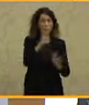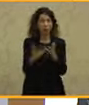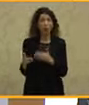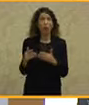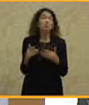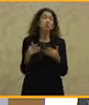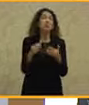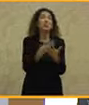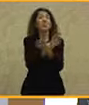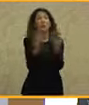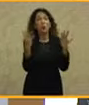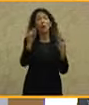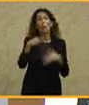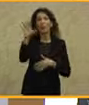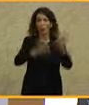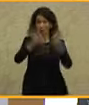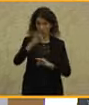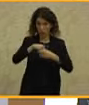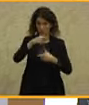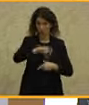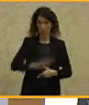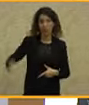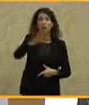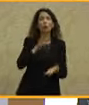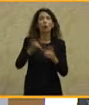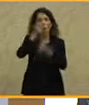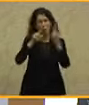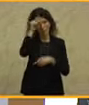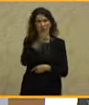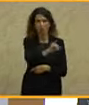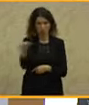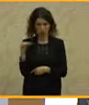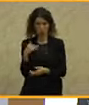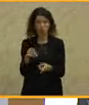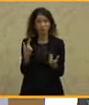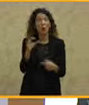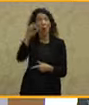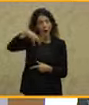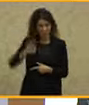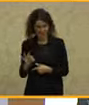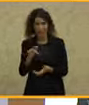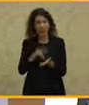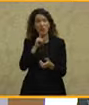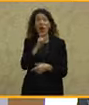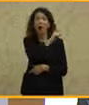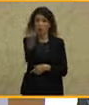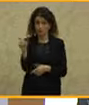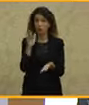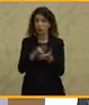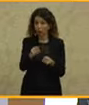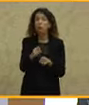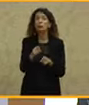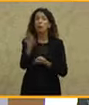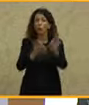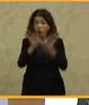un 19,5% de la población ha tenido un trastorno mental. La propia OMS ha alertado de que